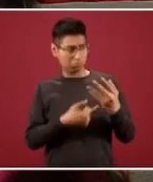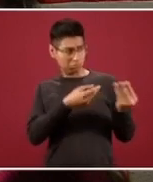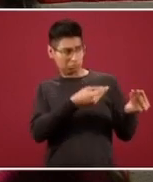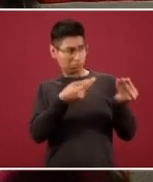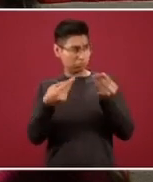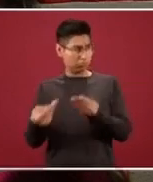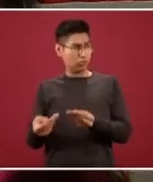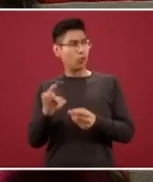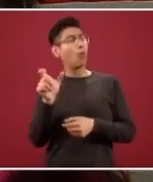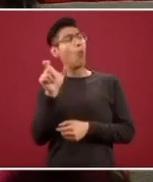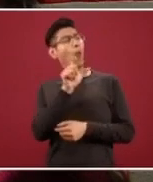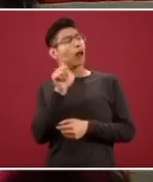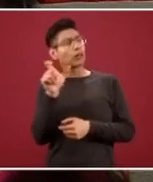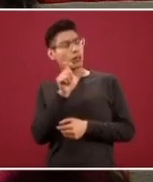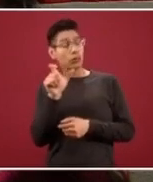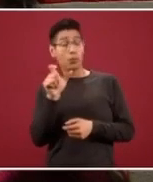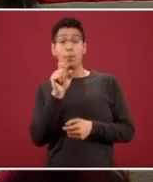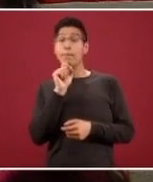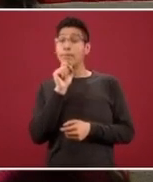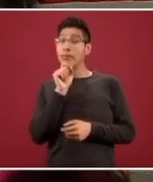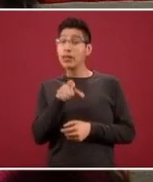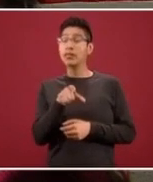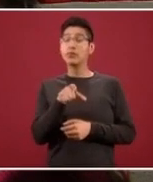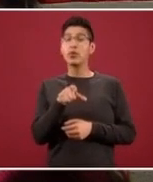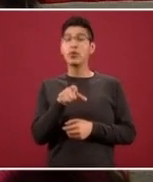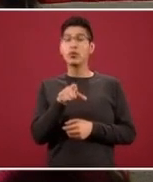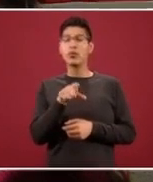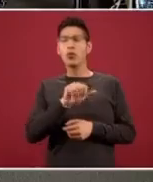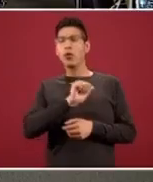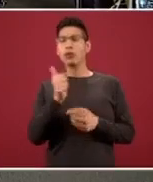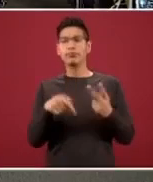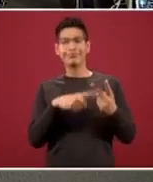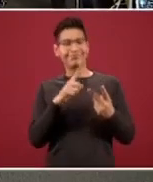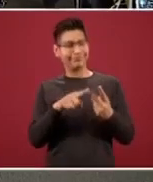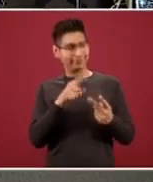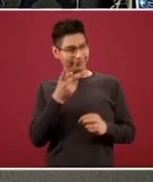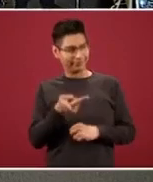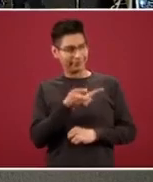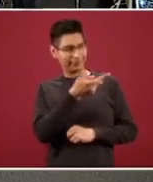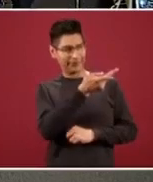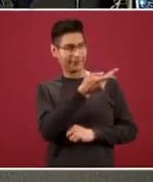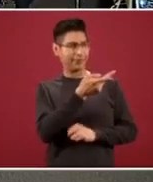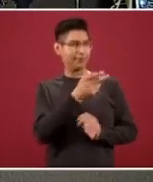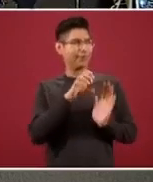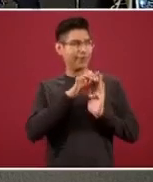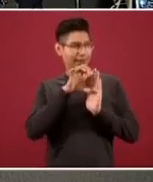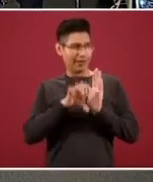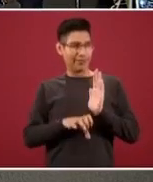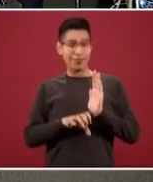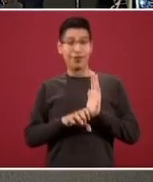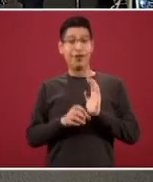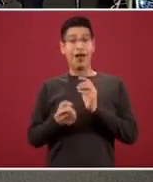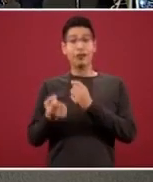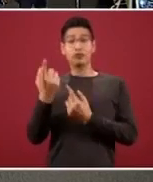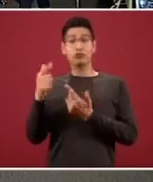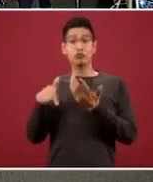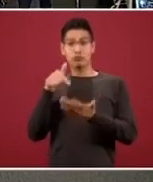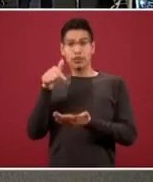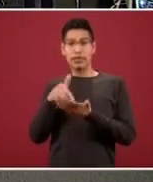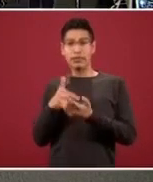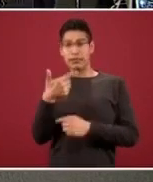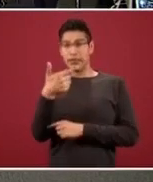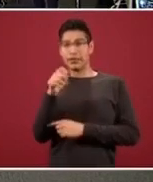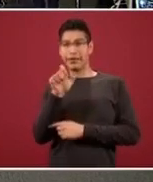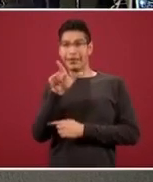a ellos. Y además ya a causa del desabasto de gel antibacterial y